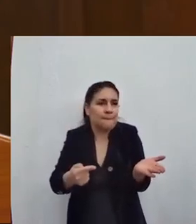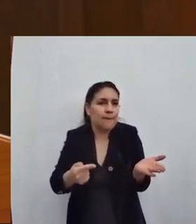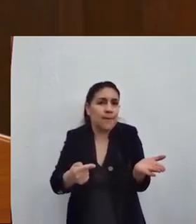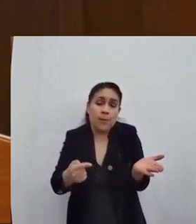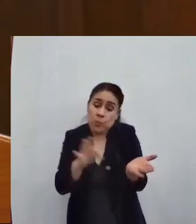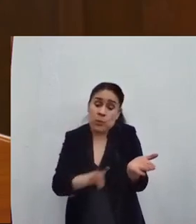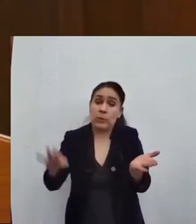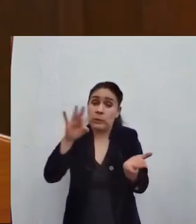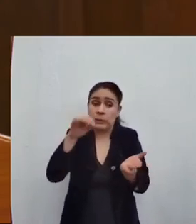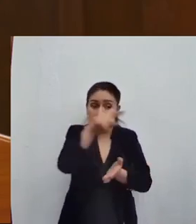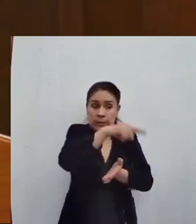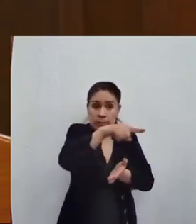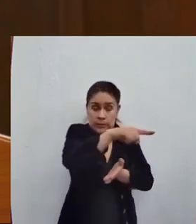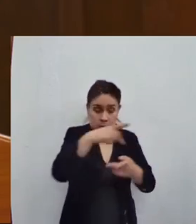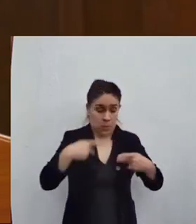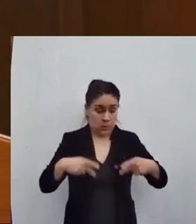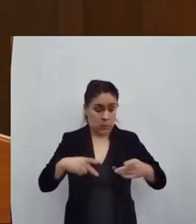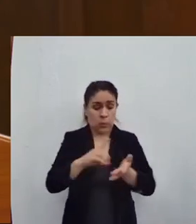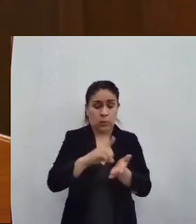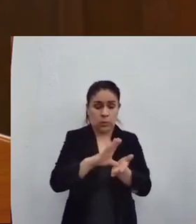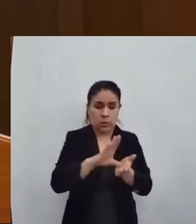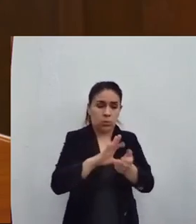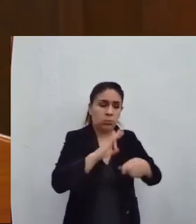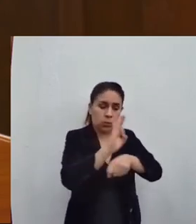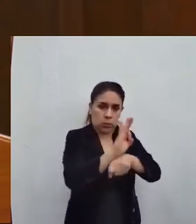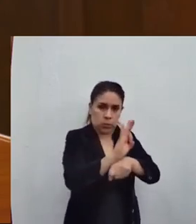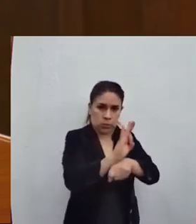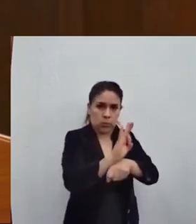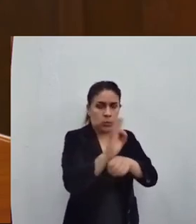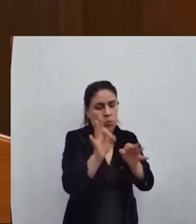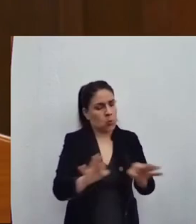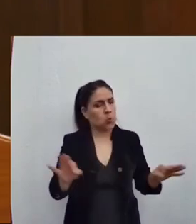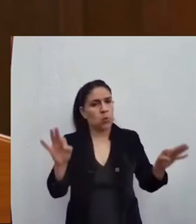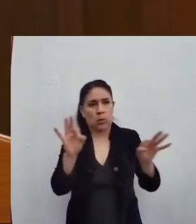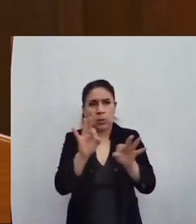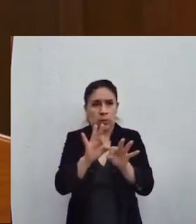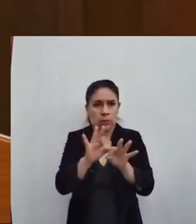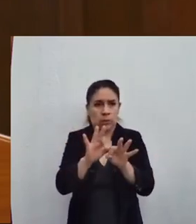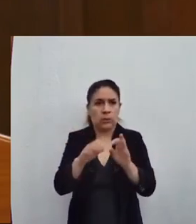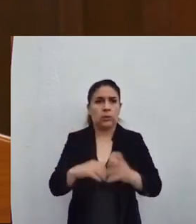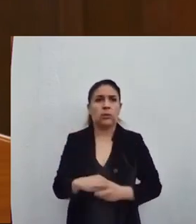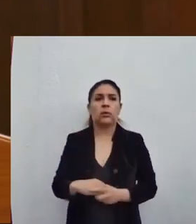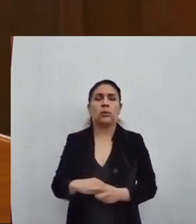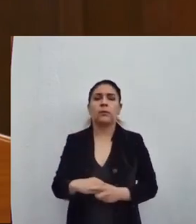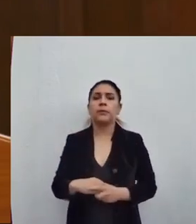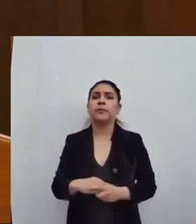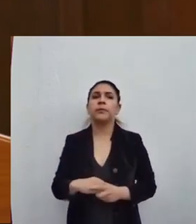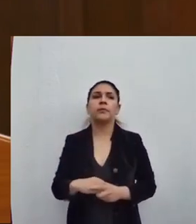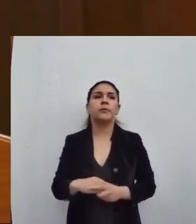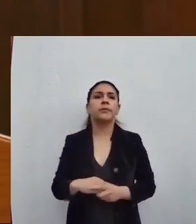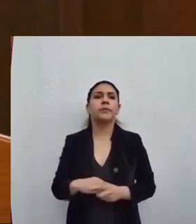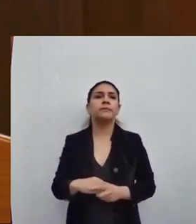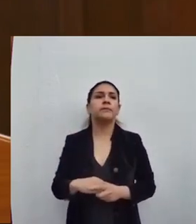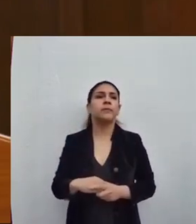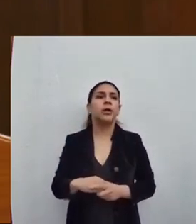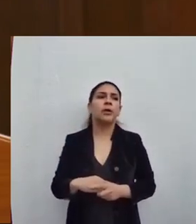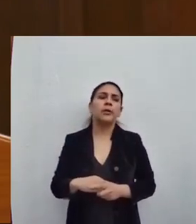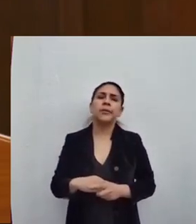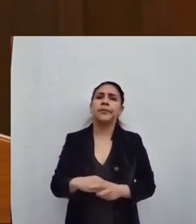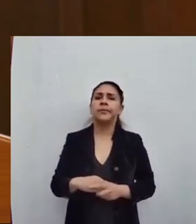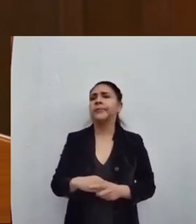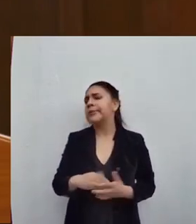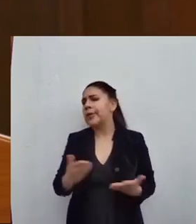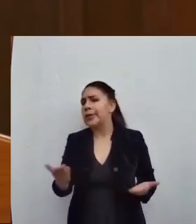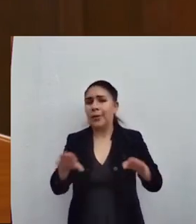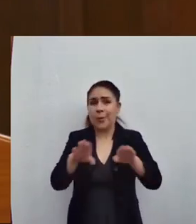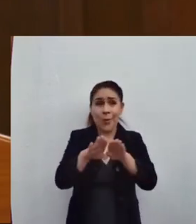aporte significativo de esta legislatura y en particular de la diputada, que lo ha hecho no solamente con todas las